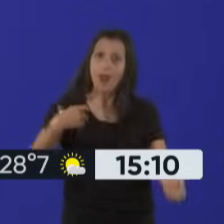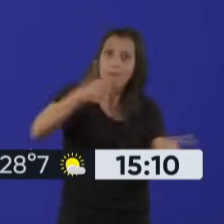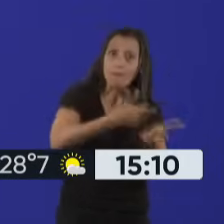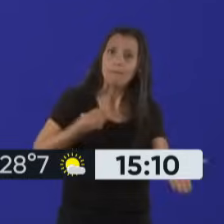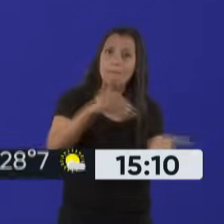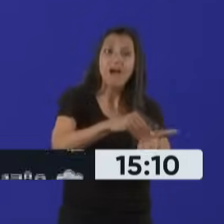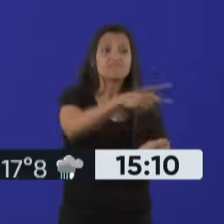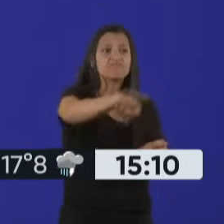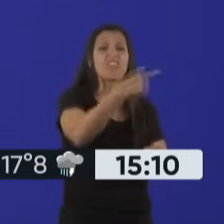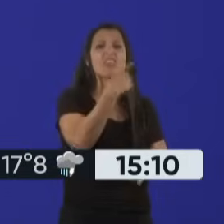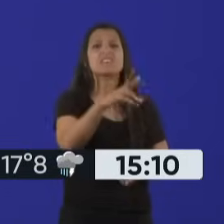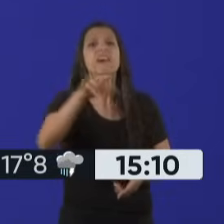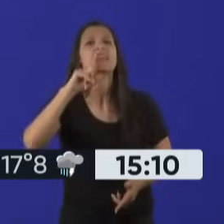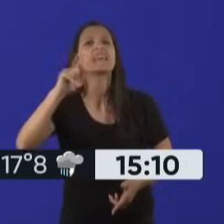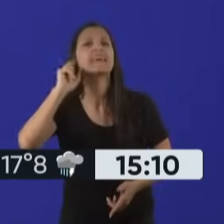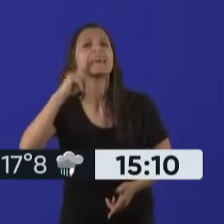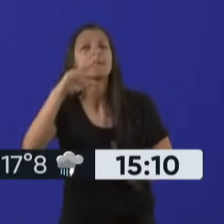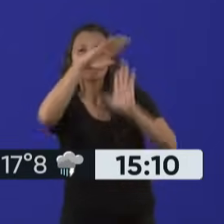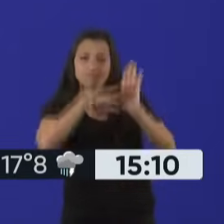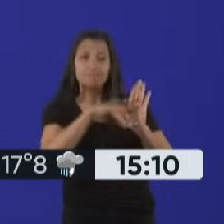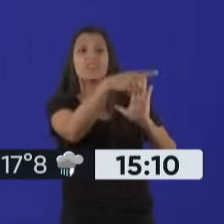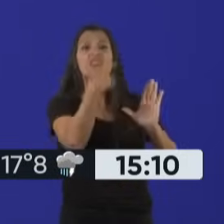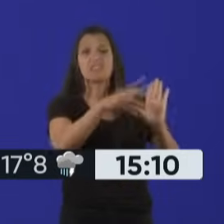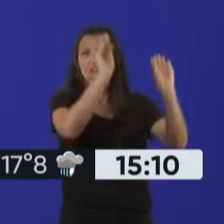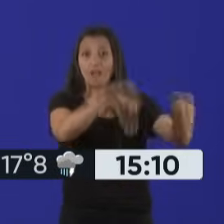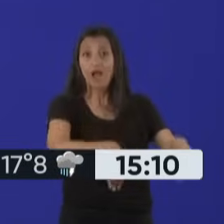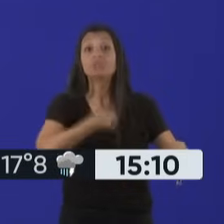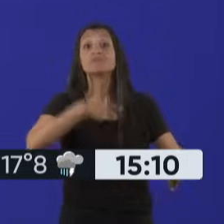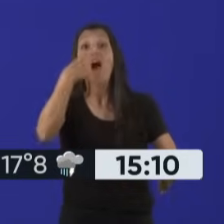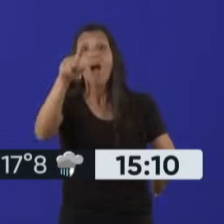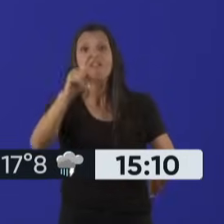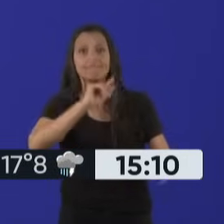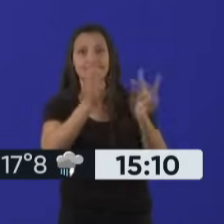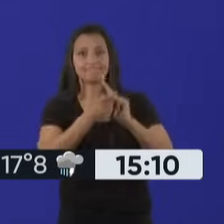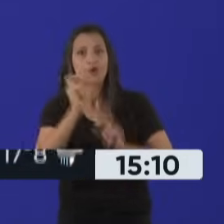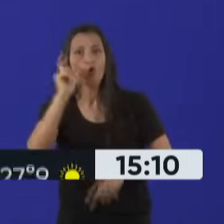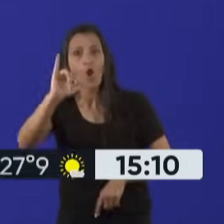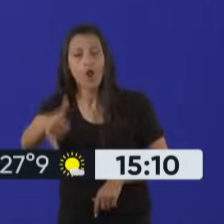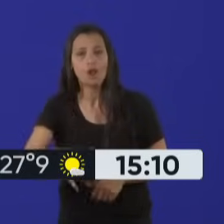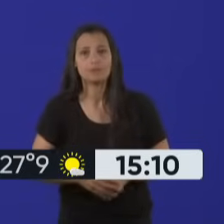funcionar, bueno, parece que funciona. Pero no solo eso,